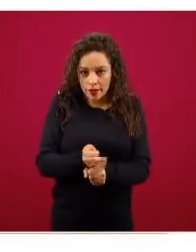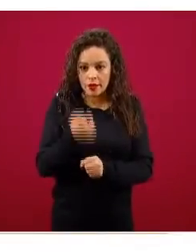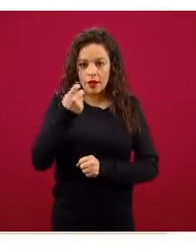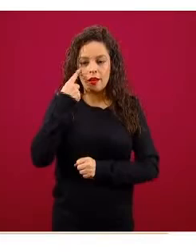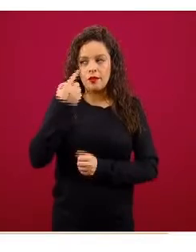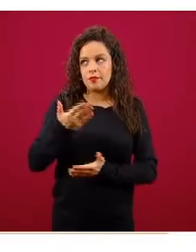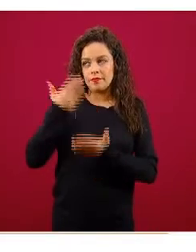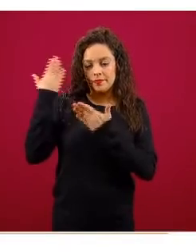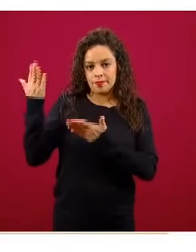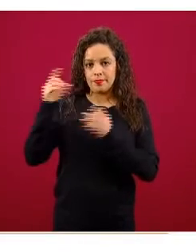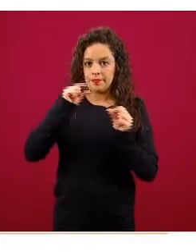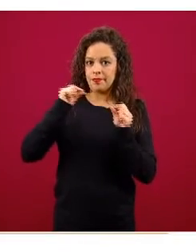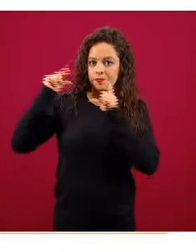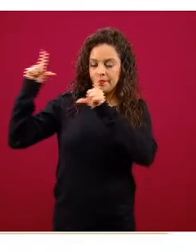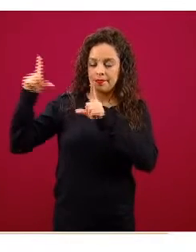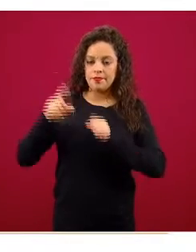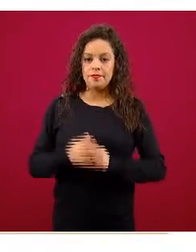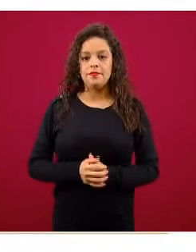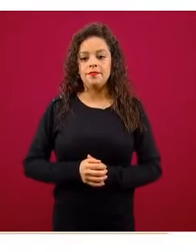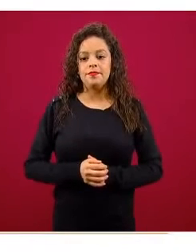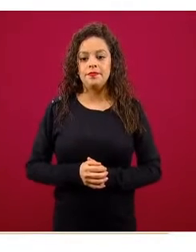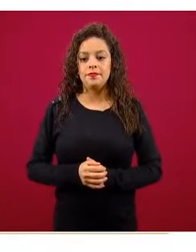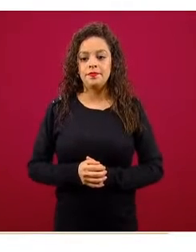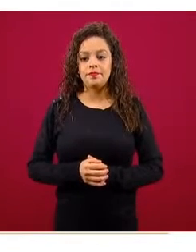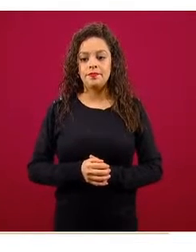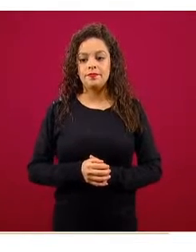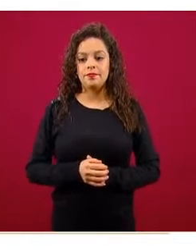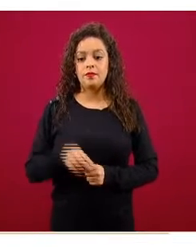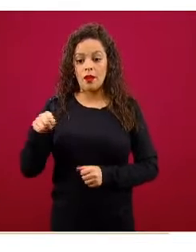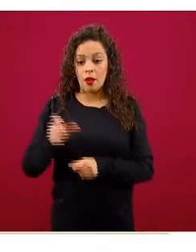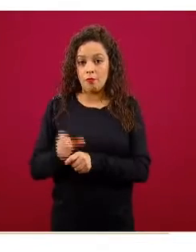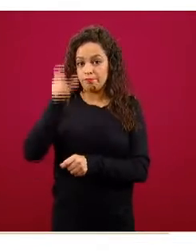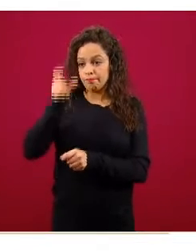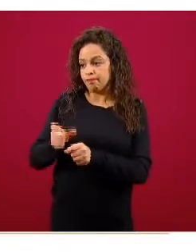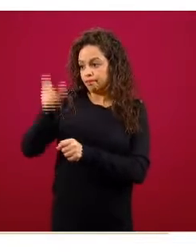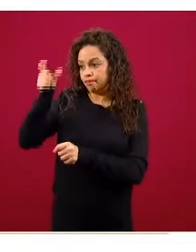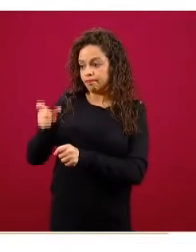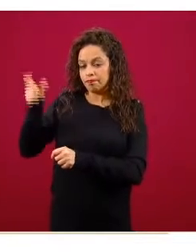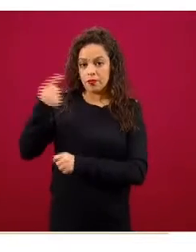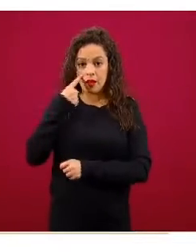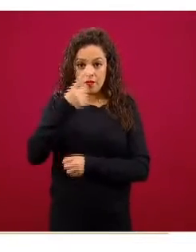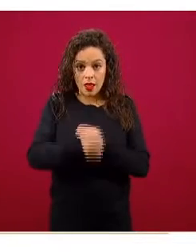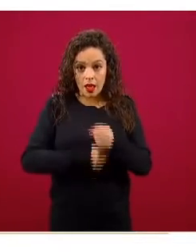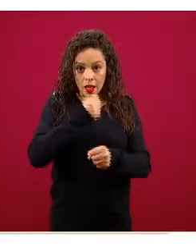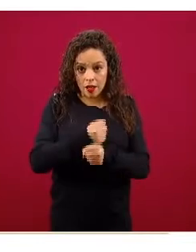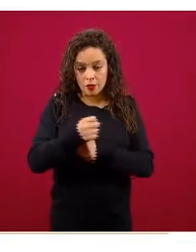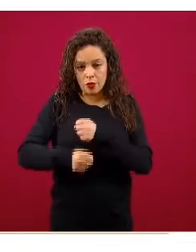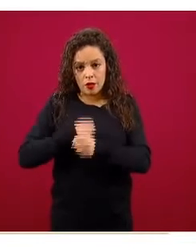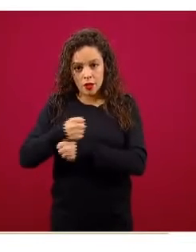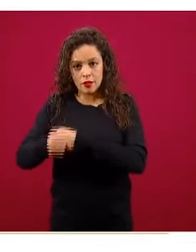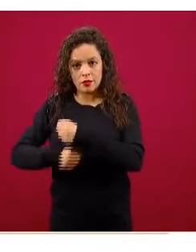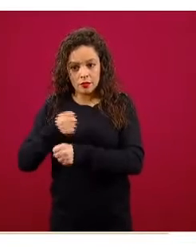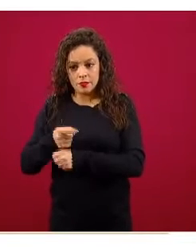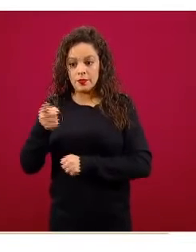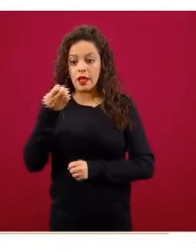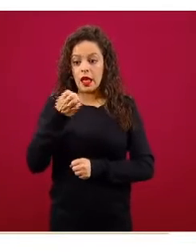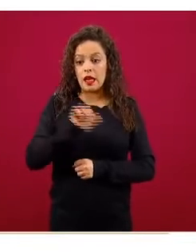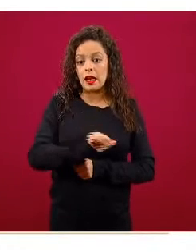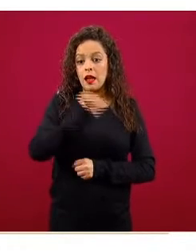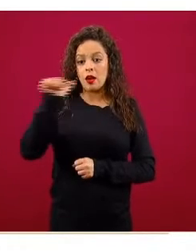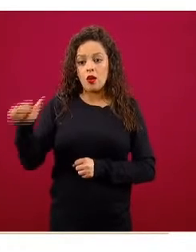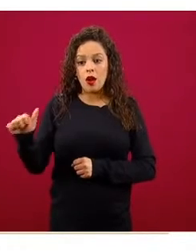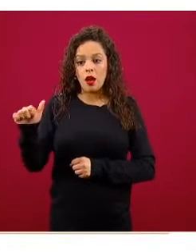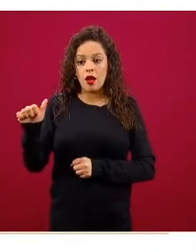diapositiva, solo que se segmentaron hasta abril. Aquí dice enero-abril 2015 a